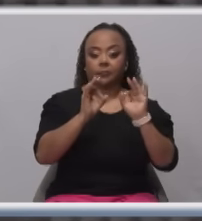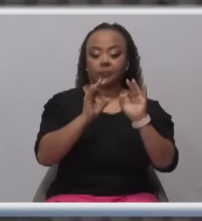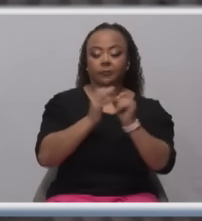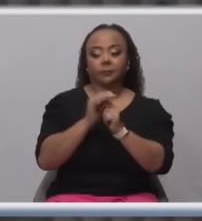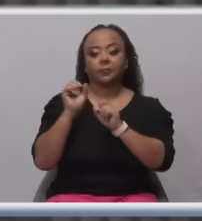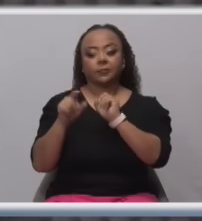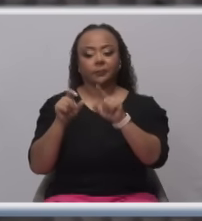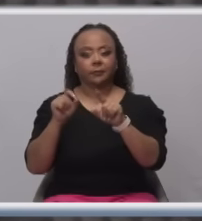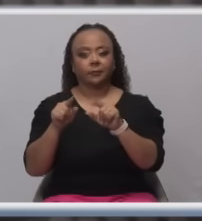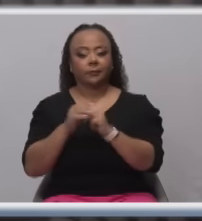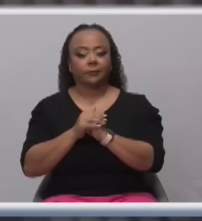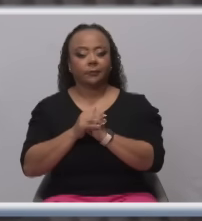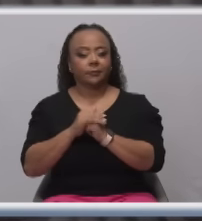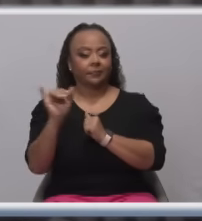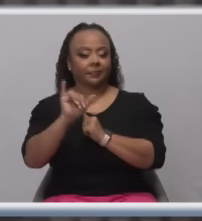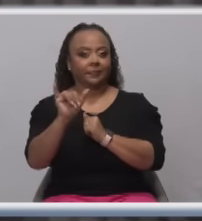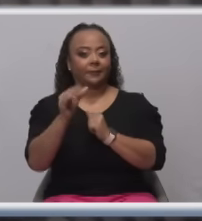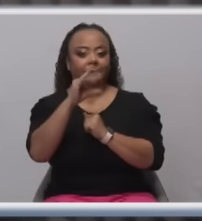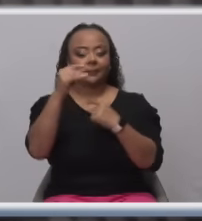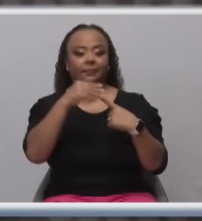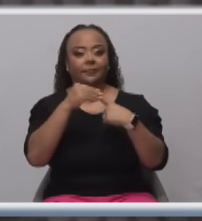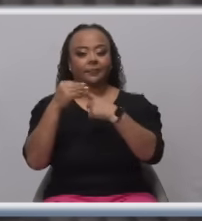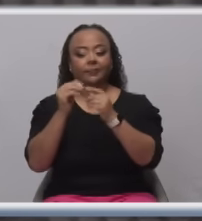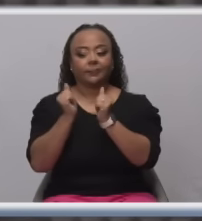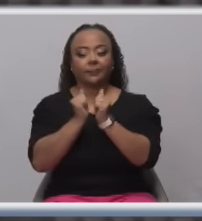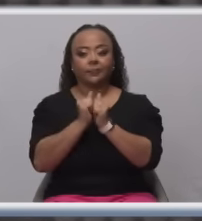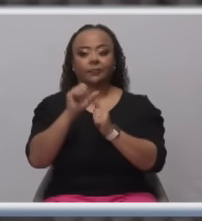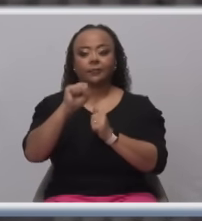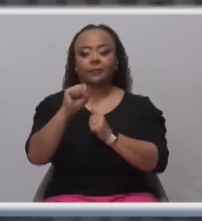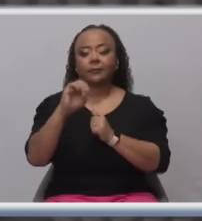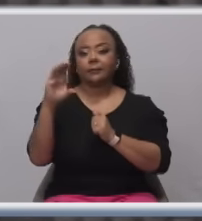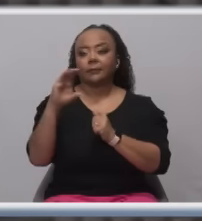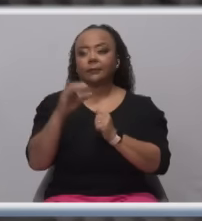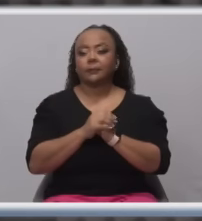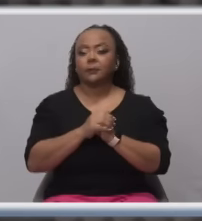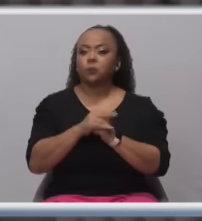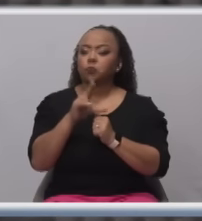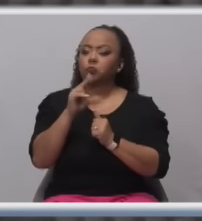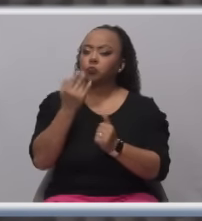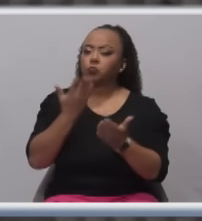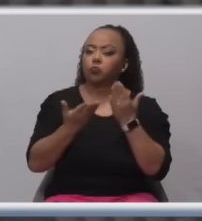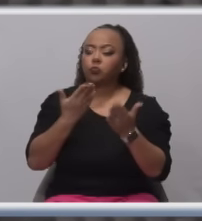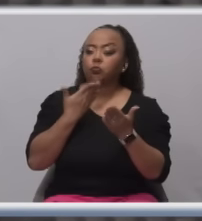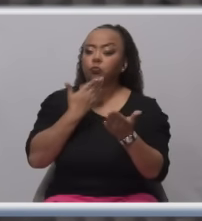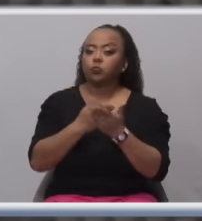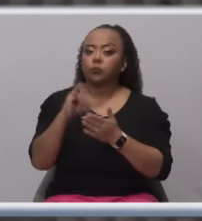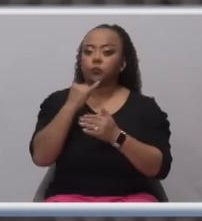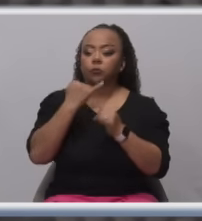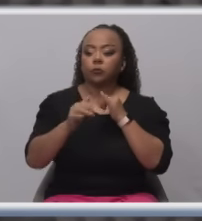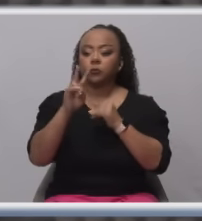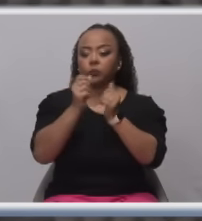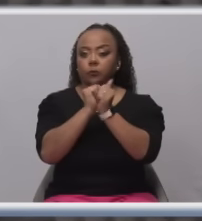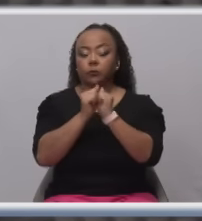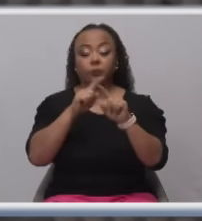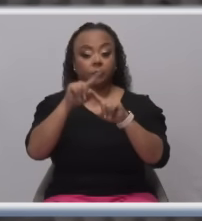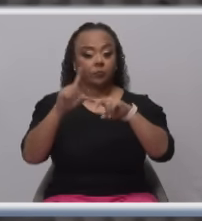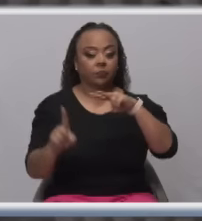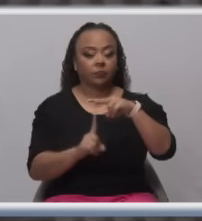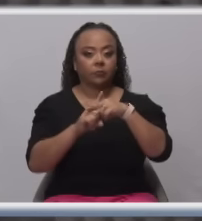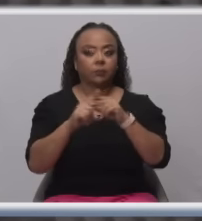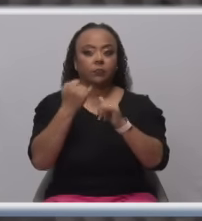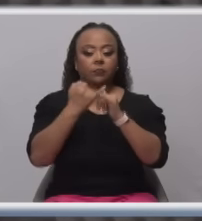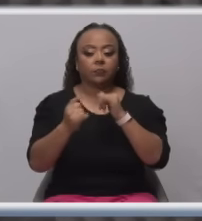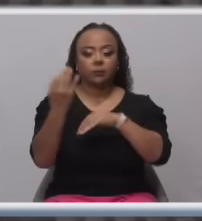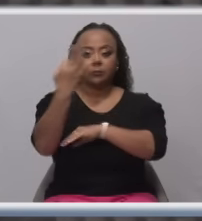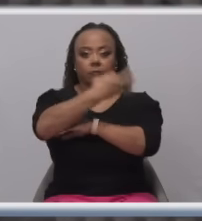ofensiva no se ha quedado atrás y en especial con un Steven Cárdenas que no ha estado tal vez tan efectivo como en los últimos dos torneos Pero ha aparecido en las